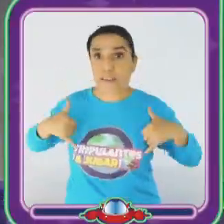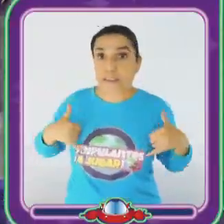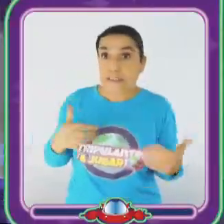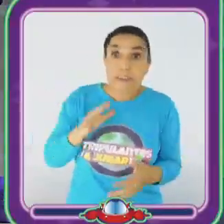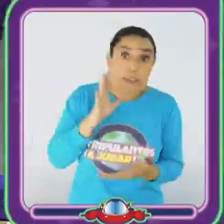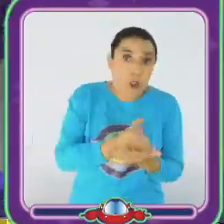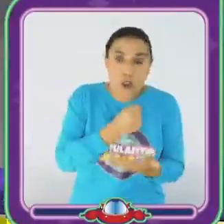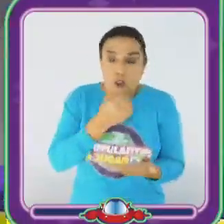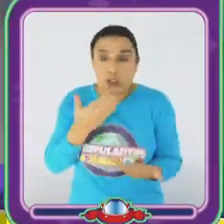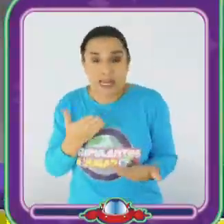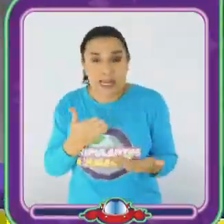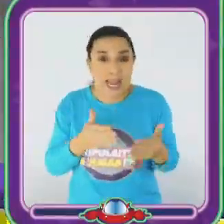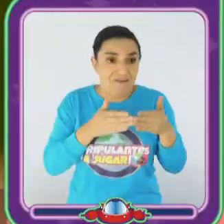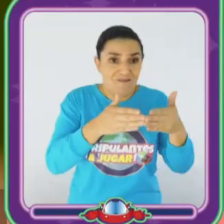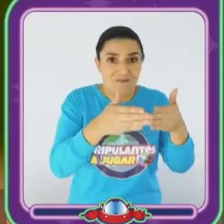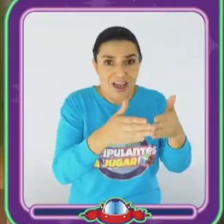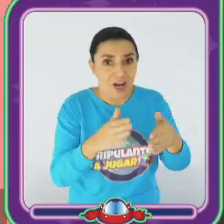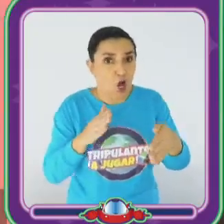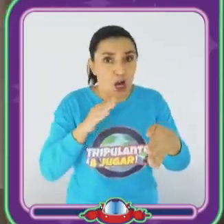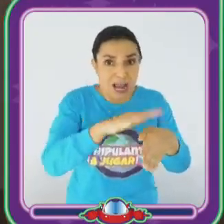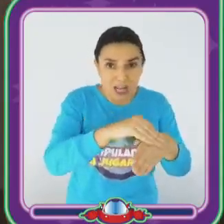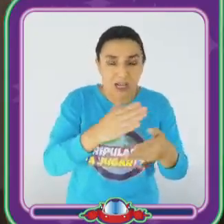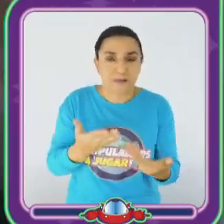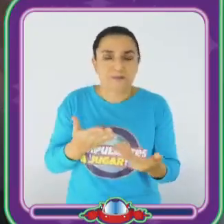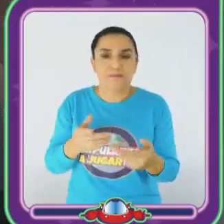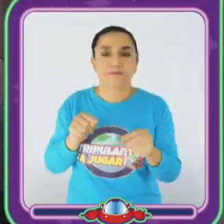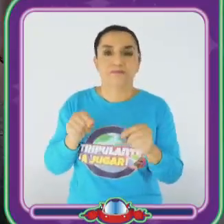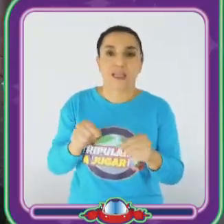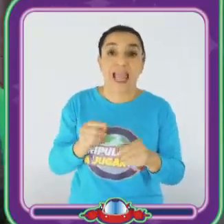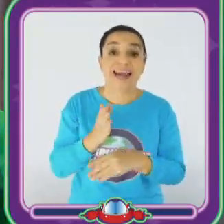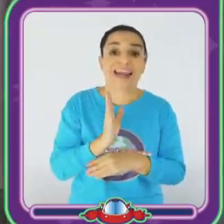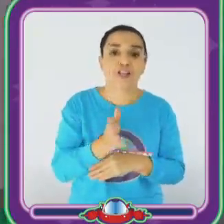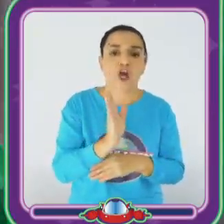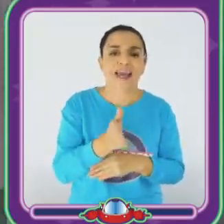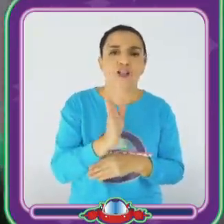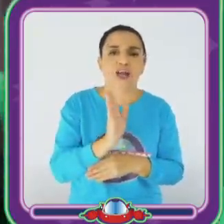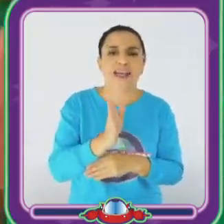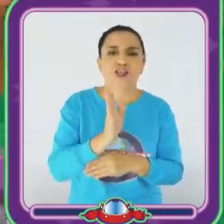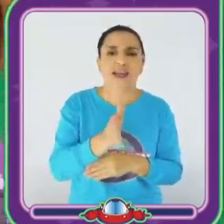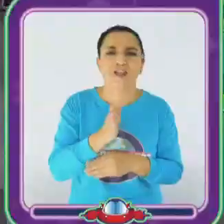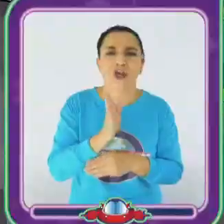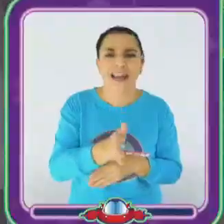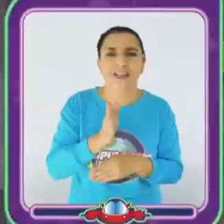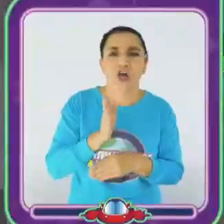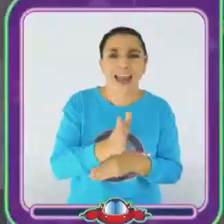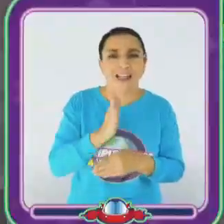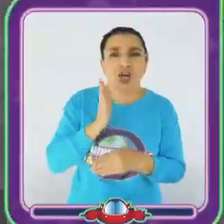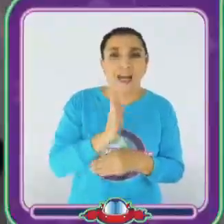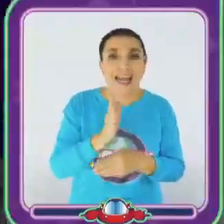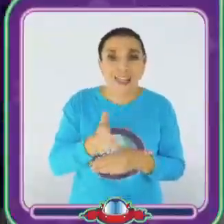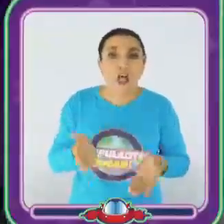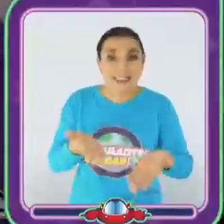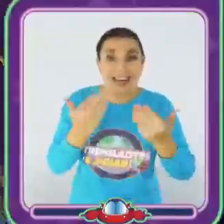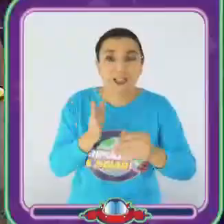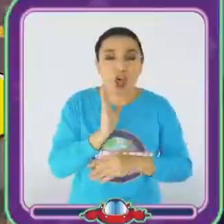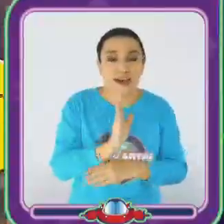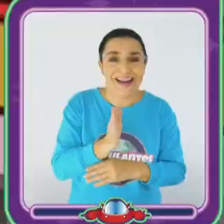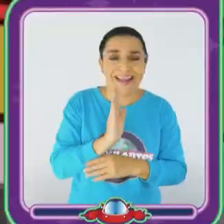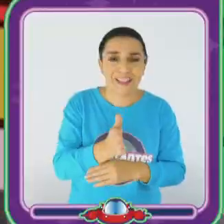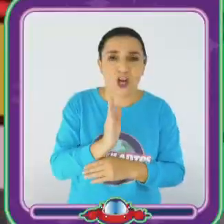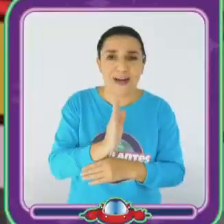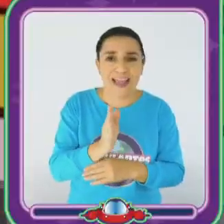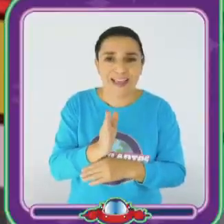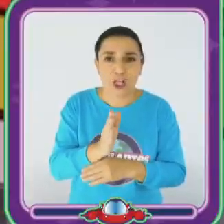logrará recto, llegar al barco. Recto, recto, recto, recto, recto, recto, recto, recto,